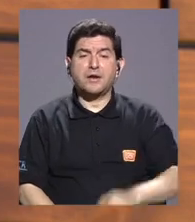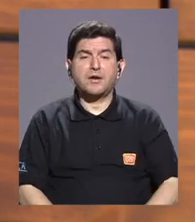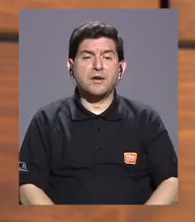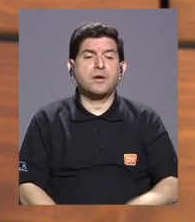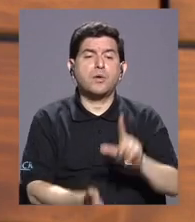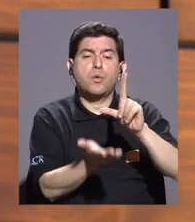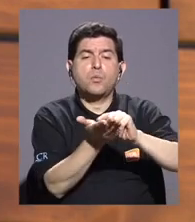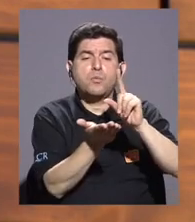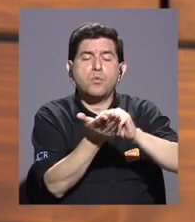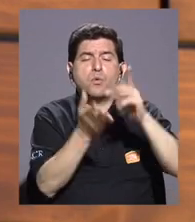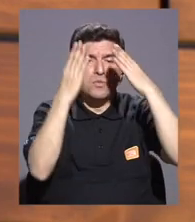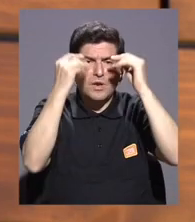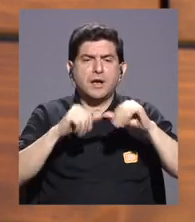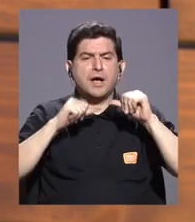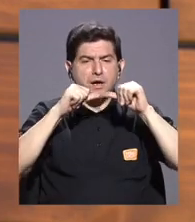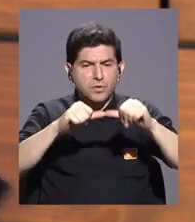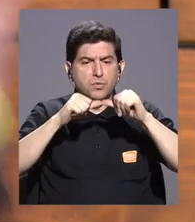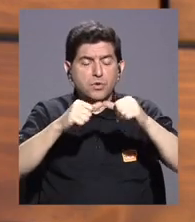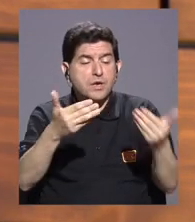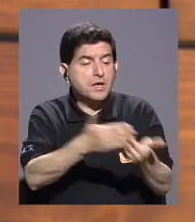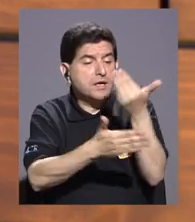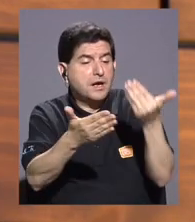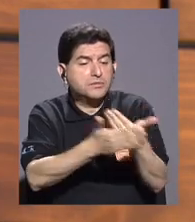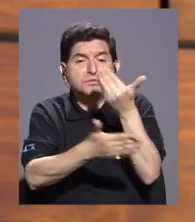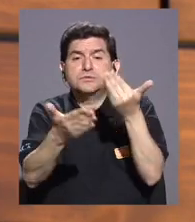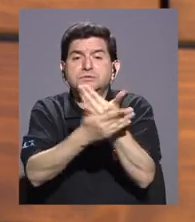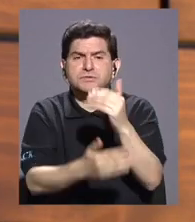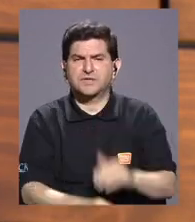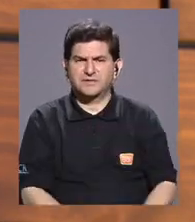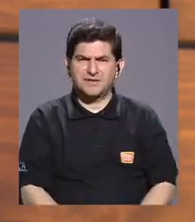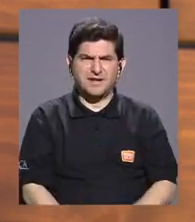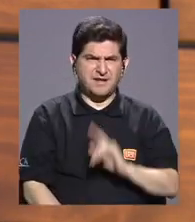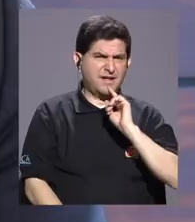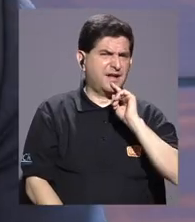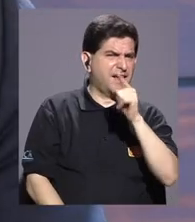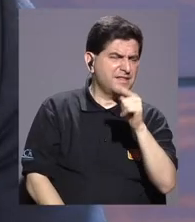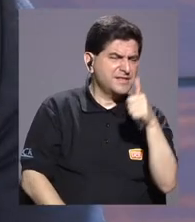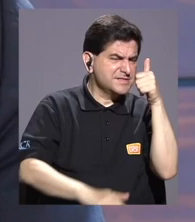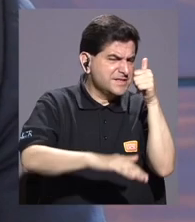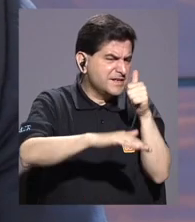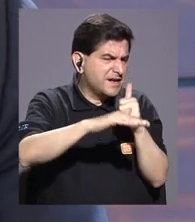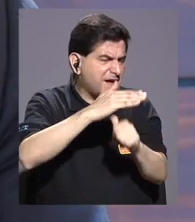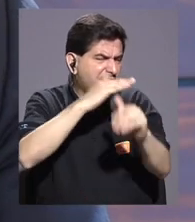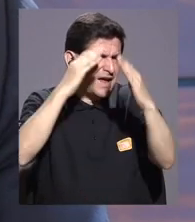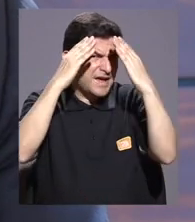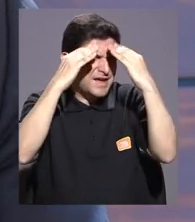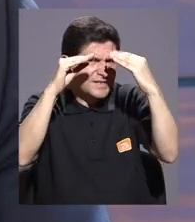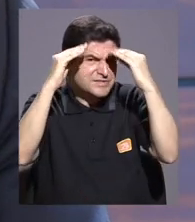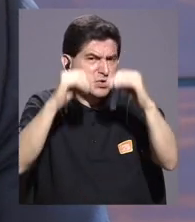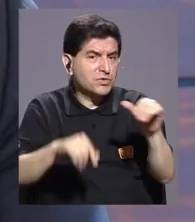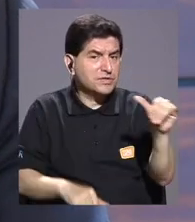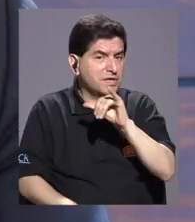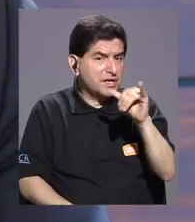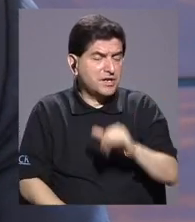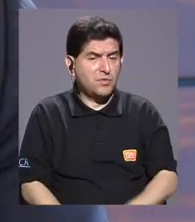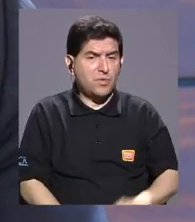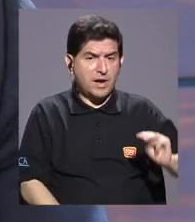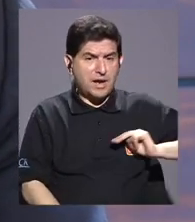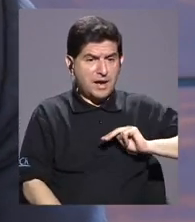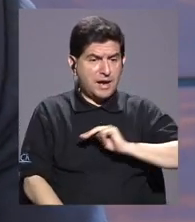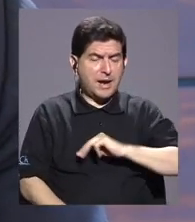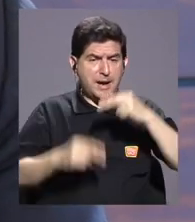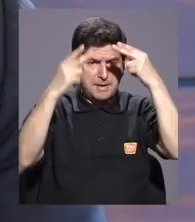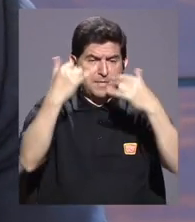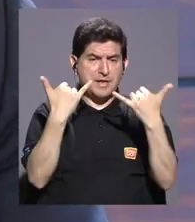de publicar esta información de forma periódica y actualizarla periódicamente. Don José, cuando usted dice que tapó la información, ¿quiere decir que también Hacienda lo